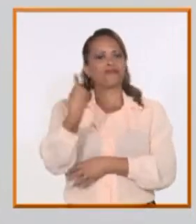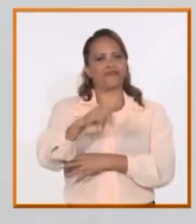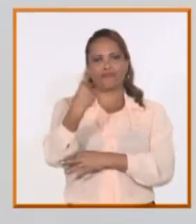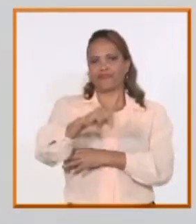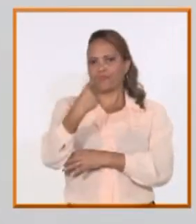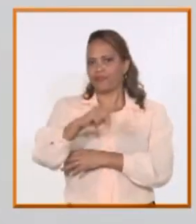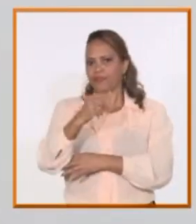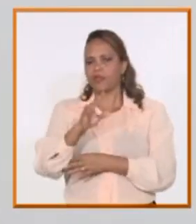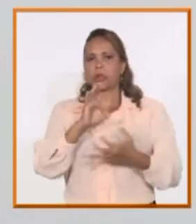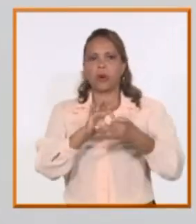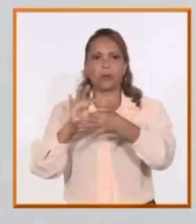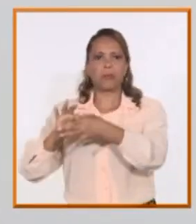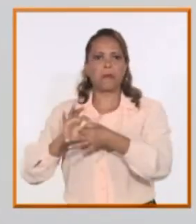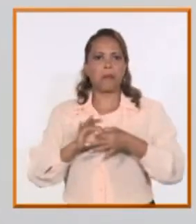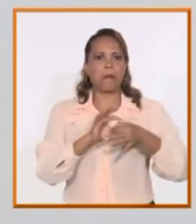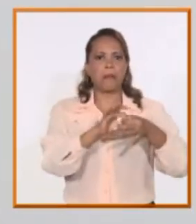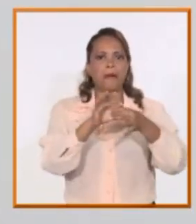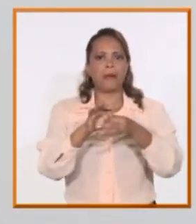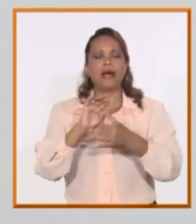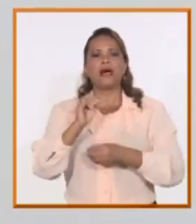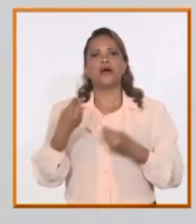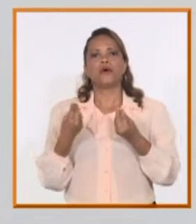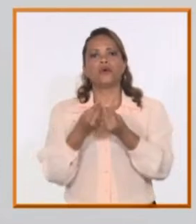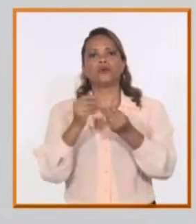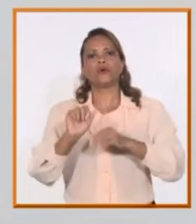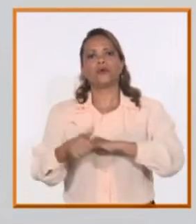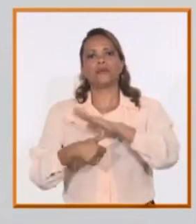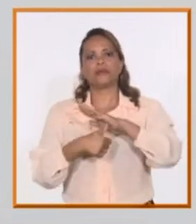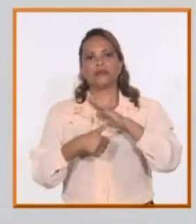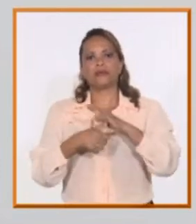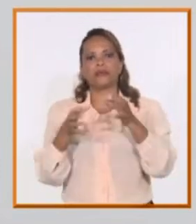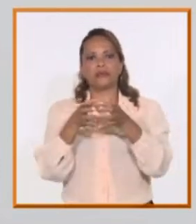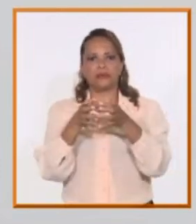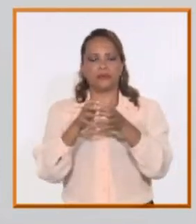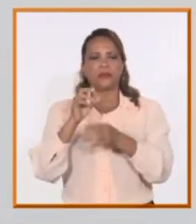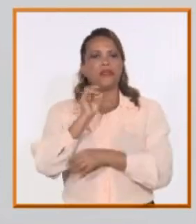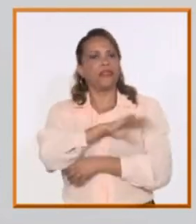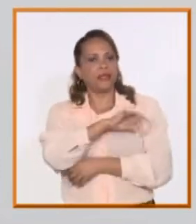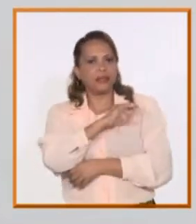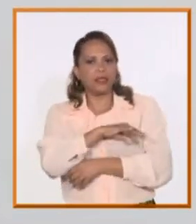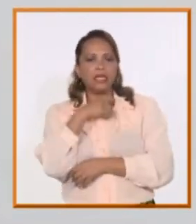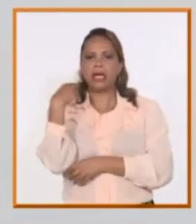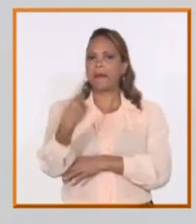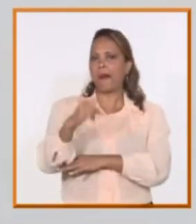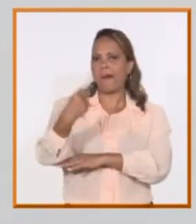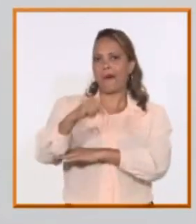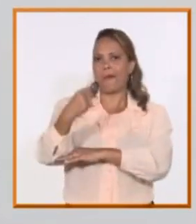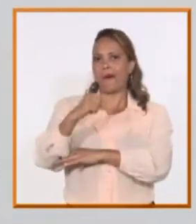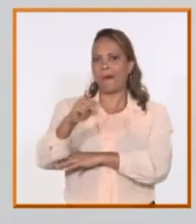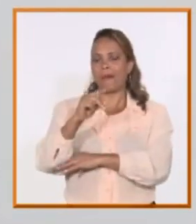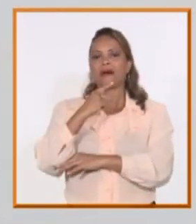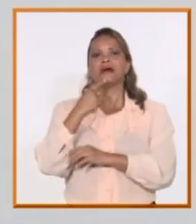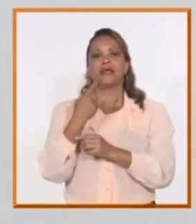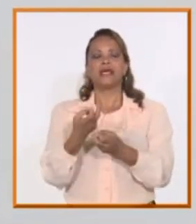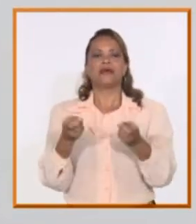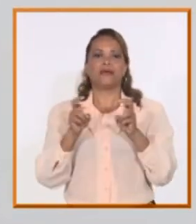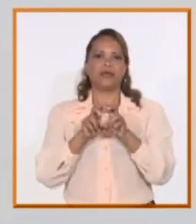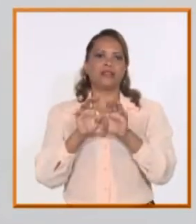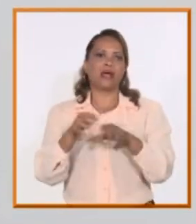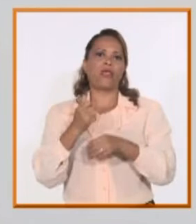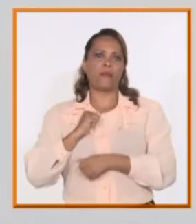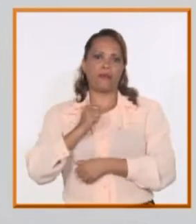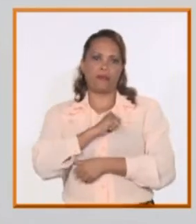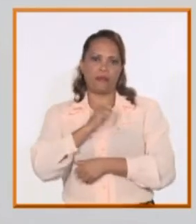las coordinaciones allá con el presidente de la Federación de Chile. Estuvimos entrenando en un dojo del club privado, un